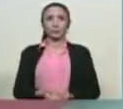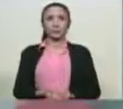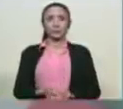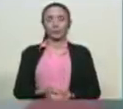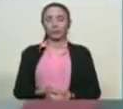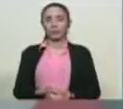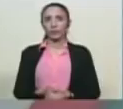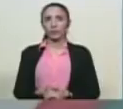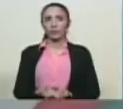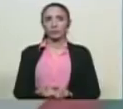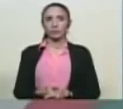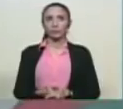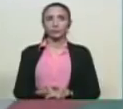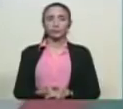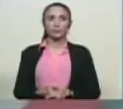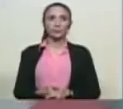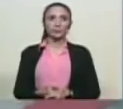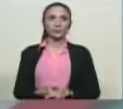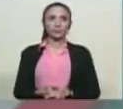¡Cúmplase!